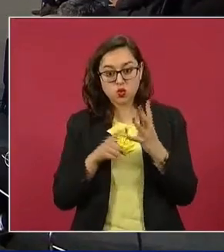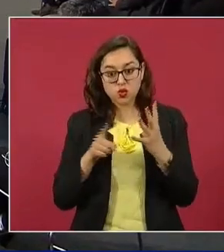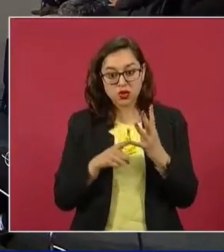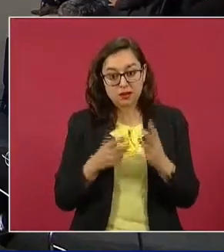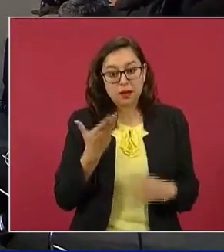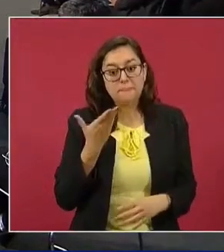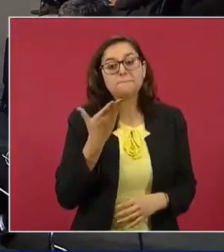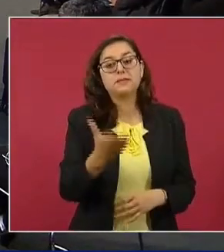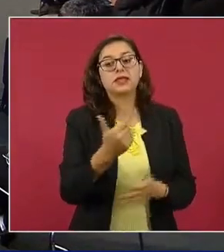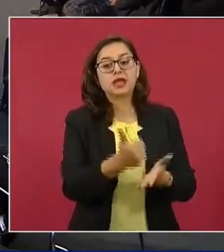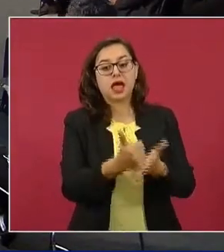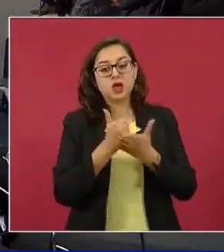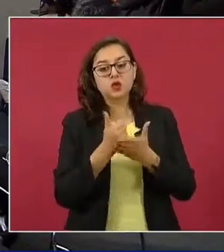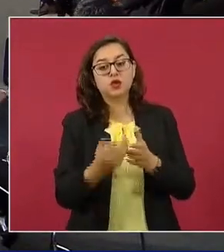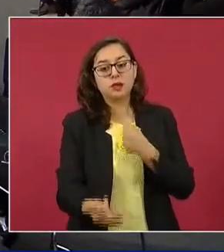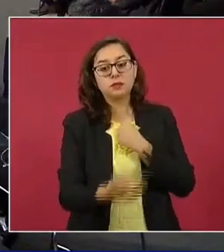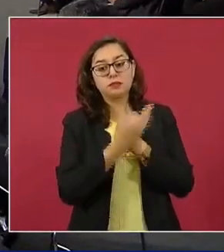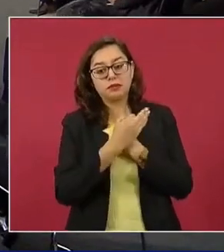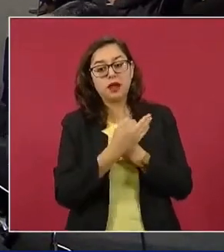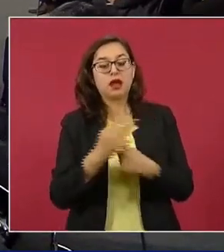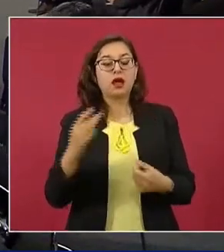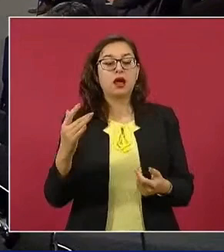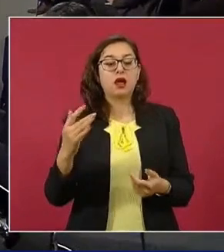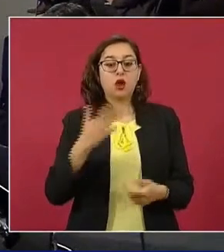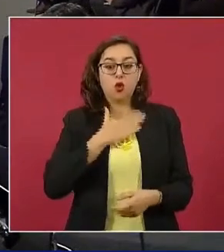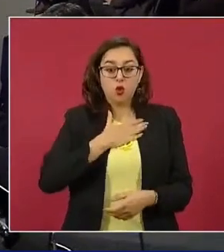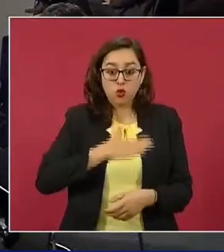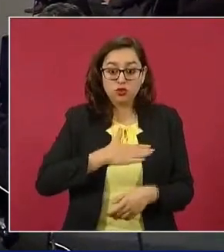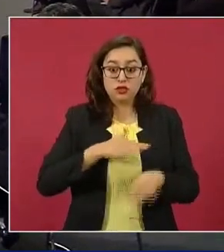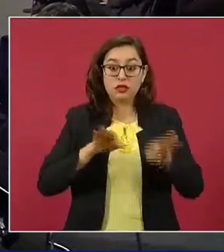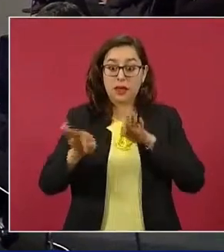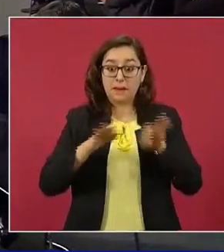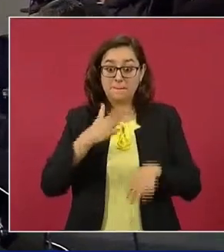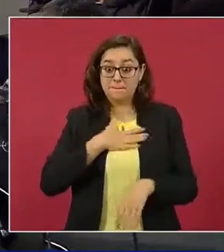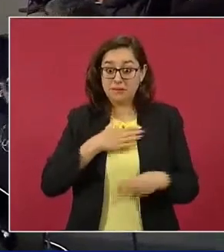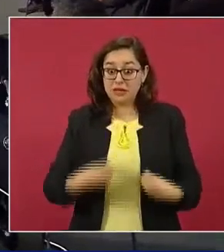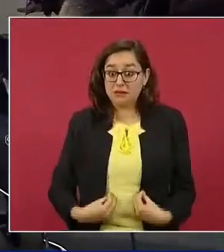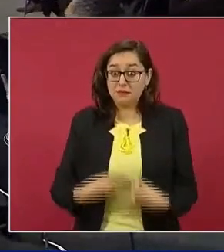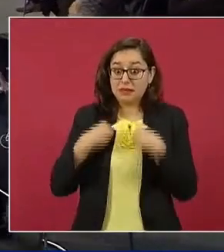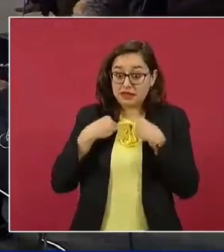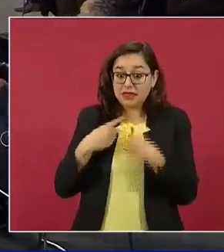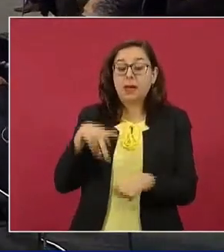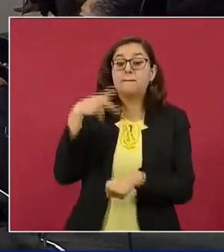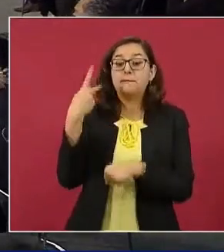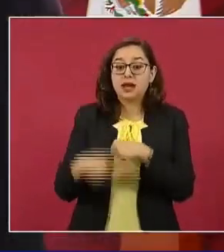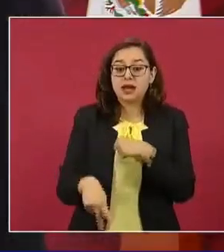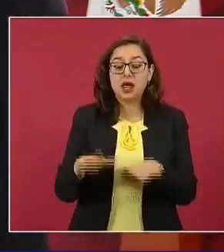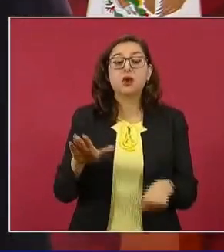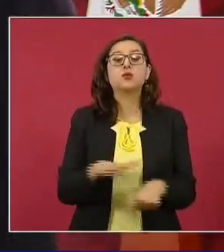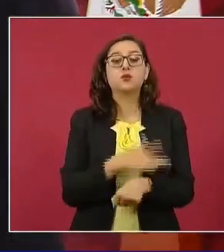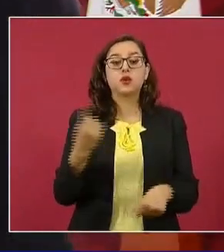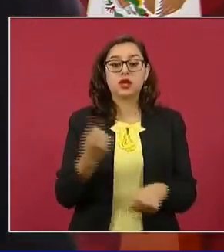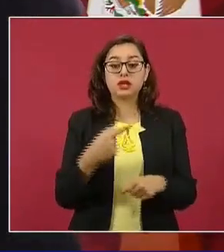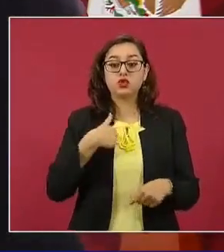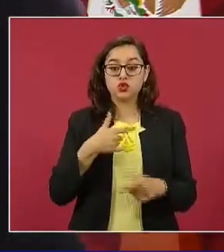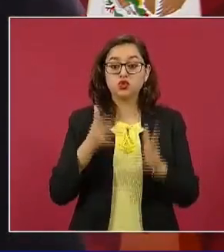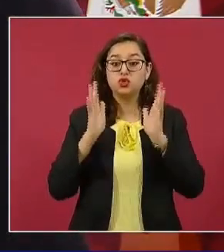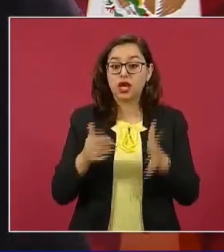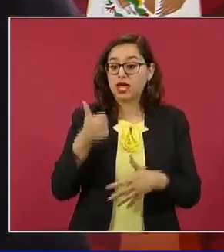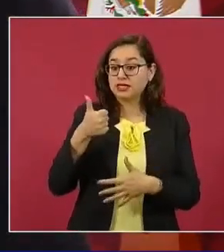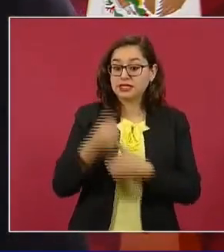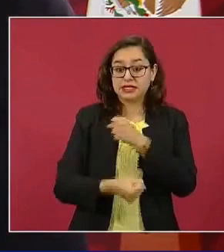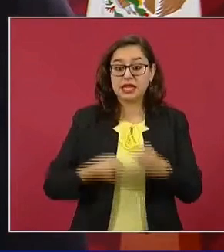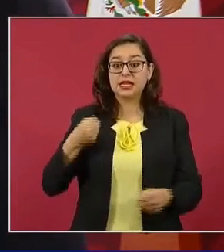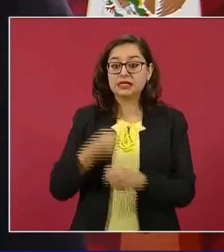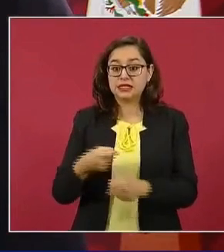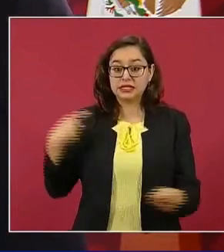apoyo, ayuda y justicia laboral, porque hasta temo por mi vida, porque se trata de un pleito que tengo 6 años con él y que salió el auto a mi